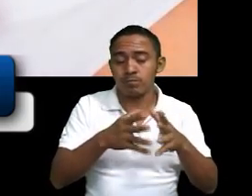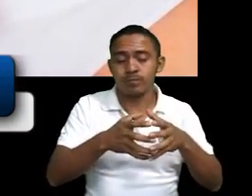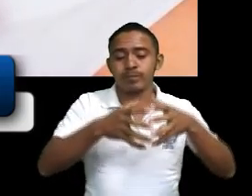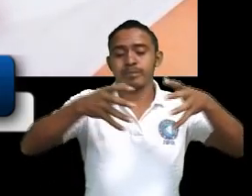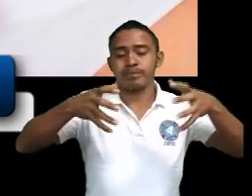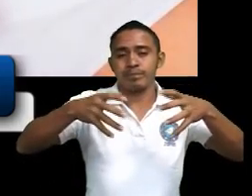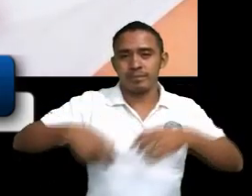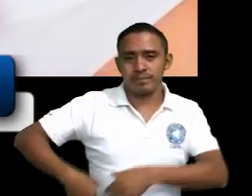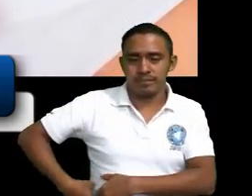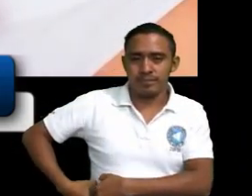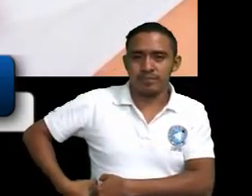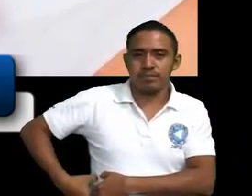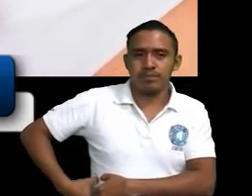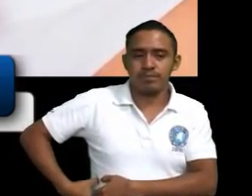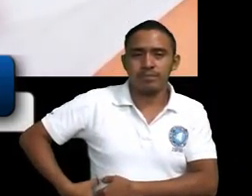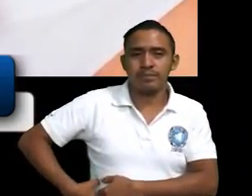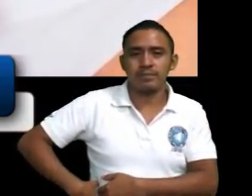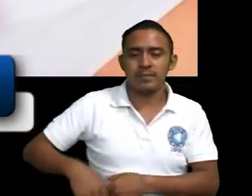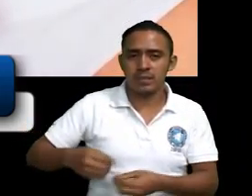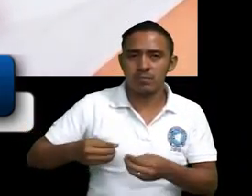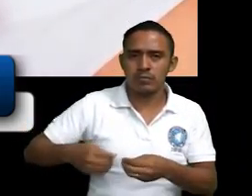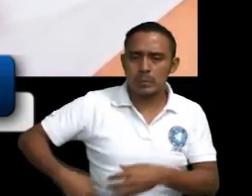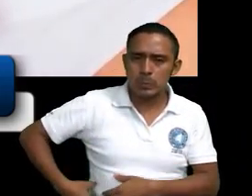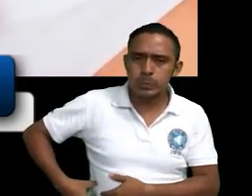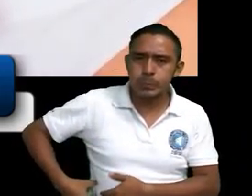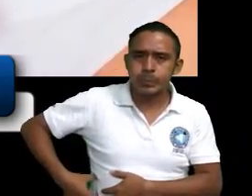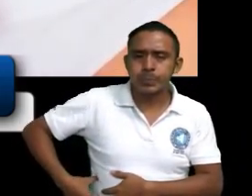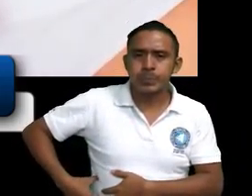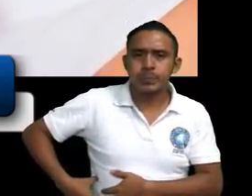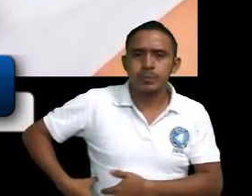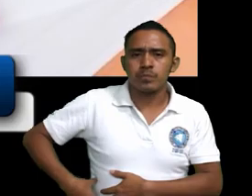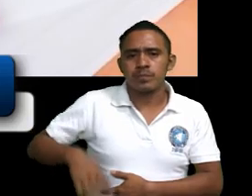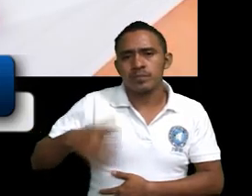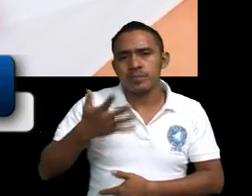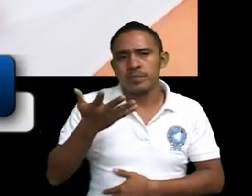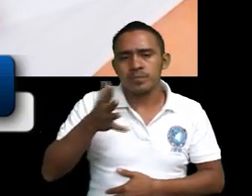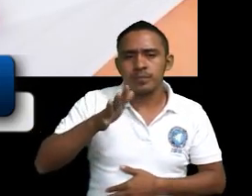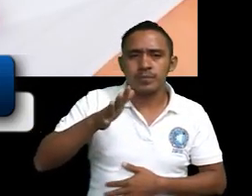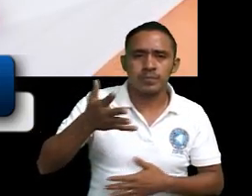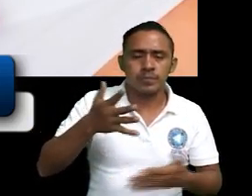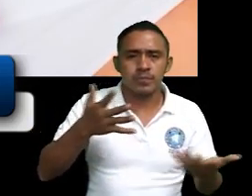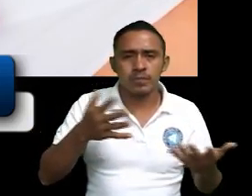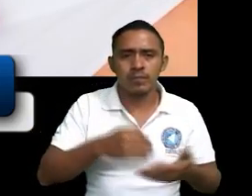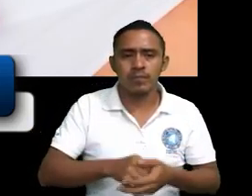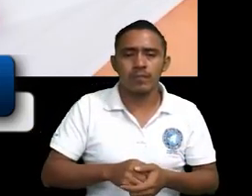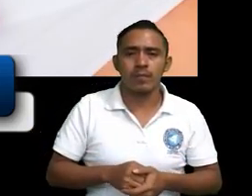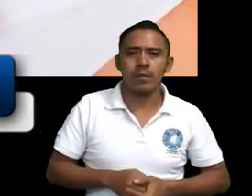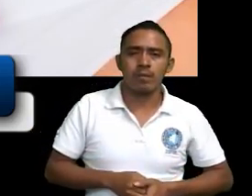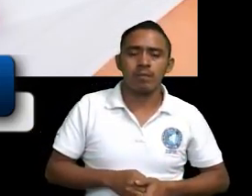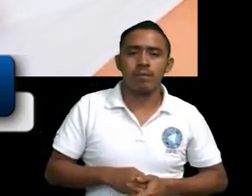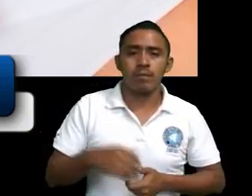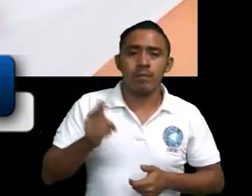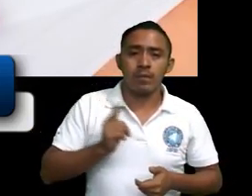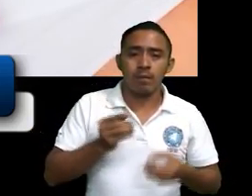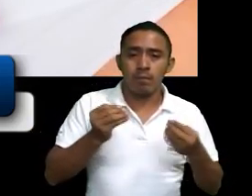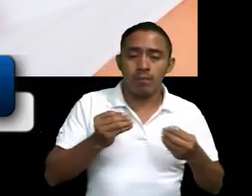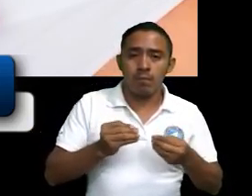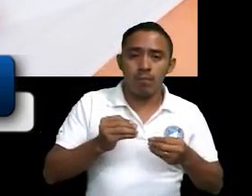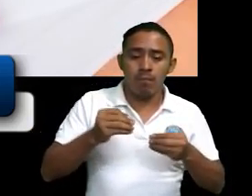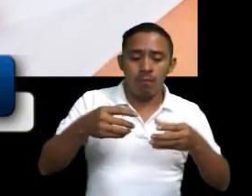Entonces, ella se llega a aumentar tanto de volumen que llega a medir, llega a presentar dentro del líquido